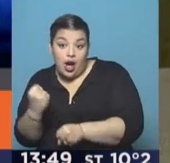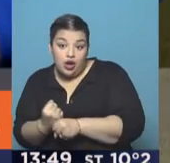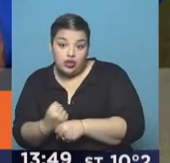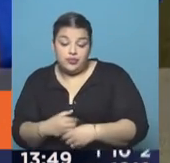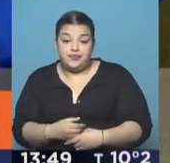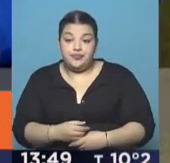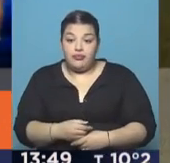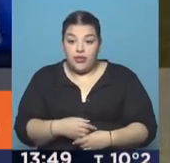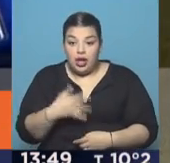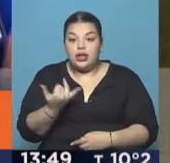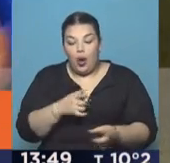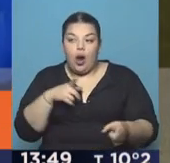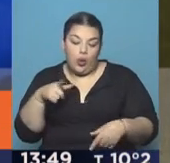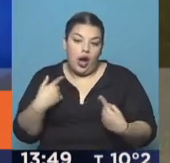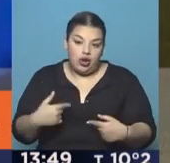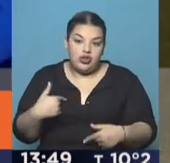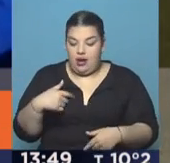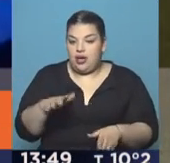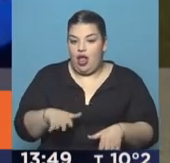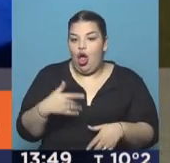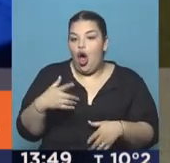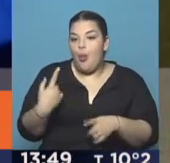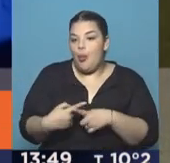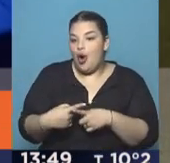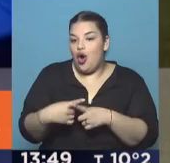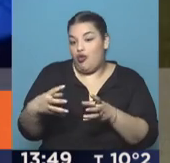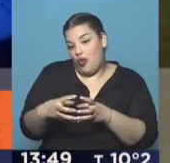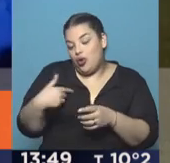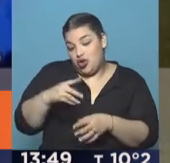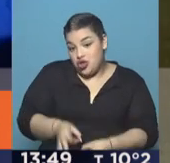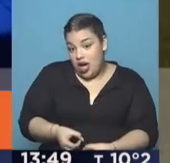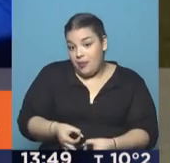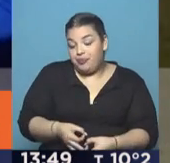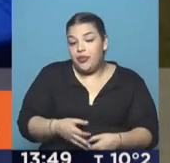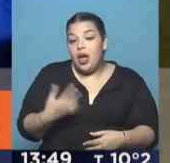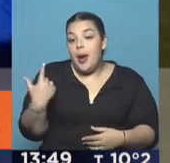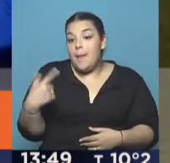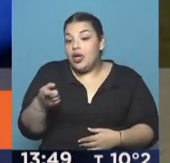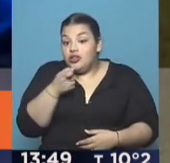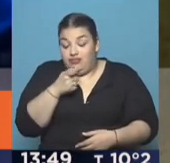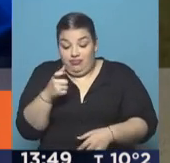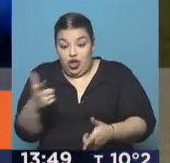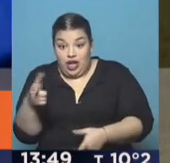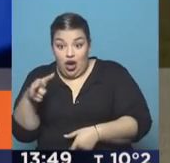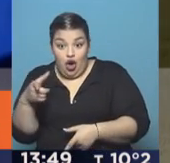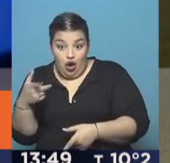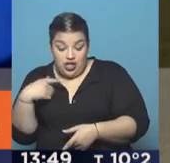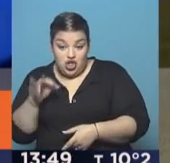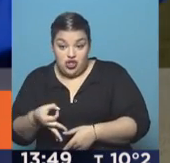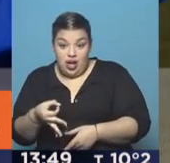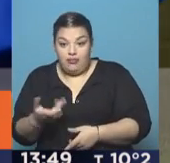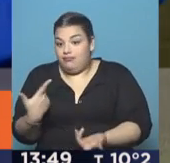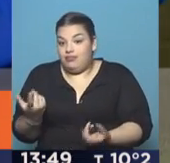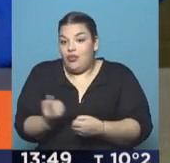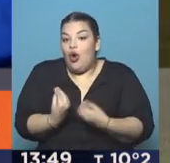Tengo algunas cosas que me quedo del fútbol, pero si no fuera por eso no podría vivir, porque estoy en Buenos Aires, estoy alquilando,